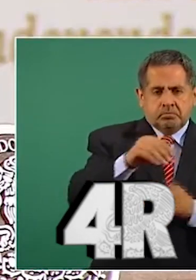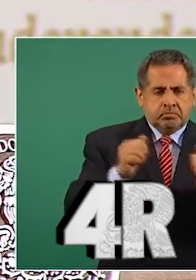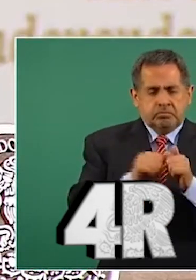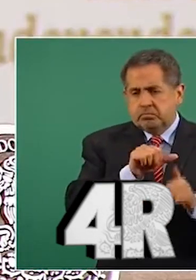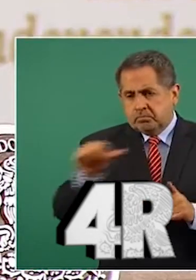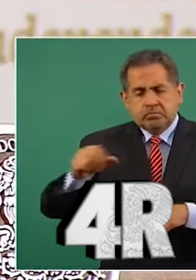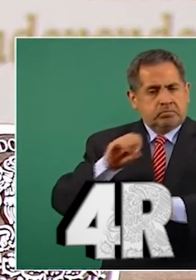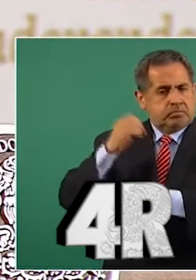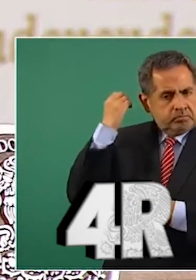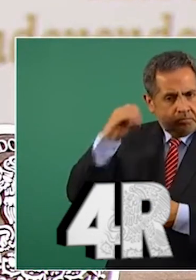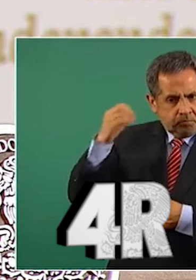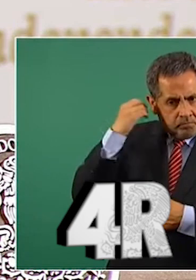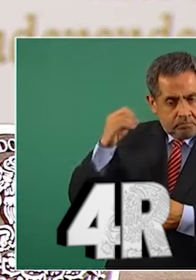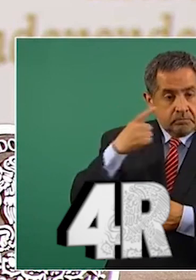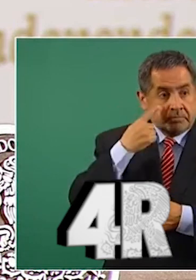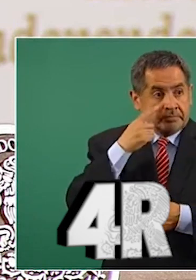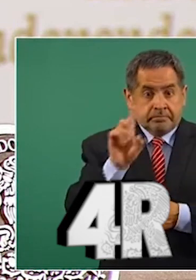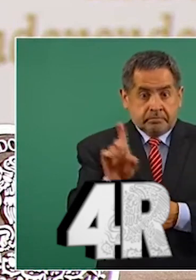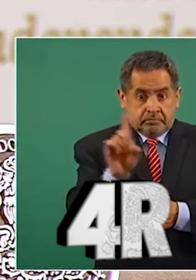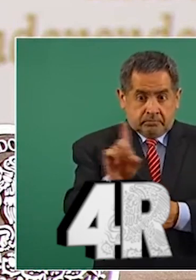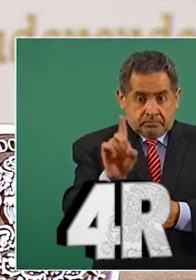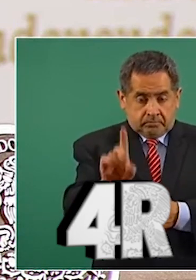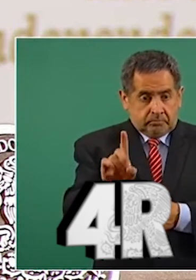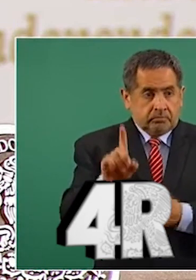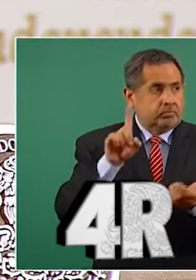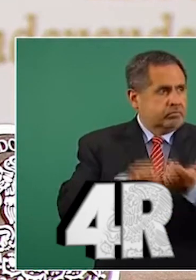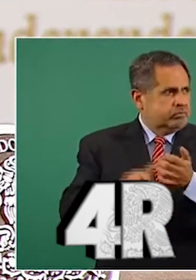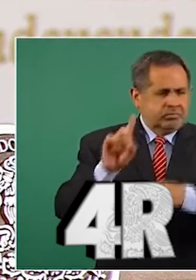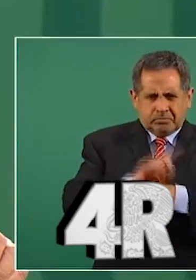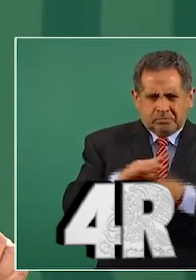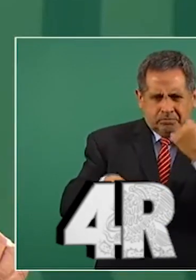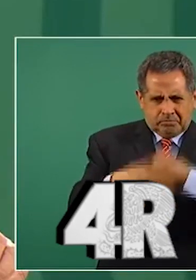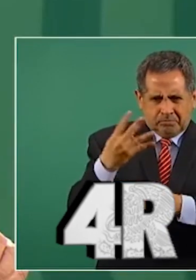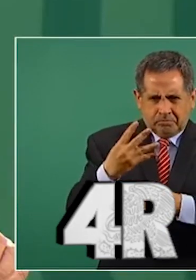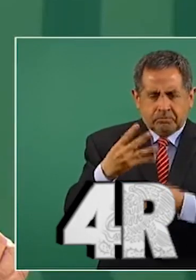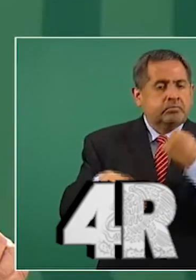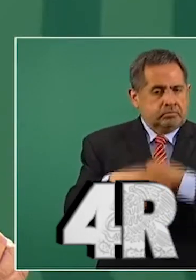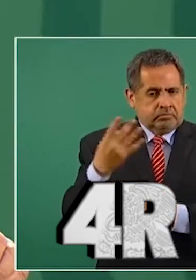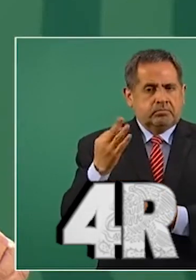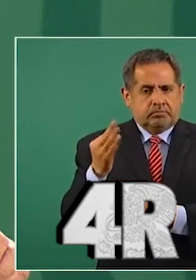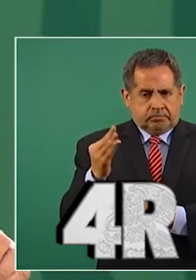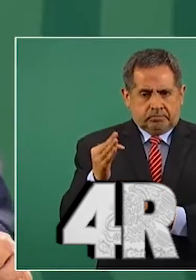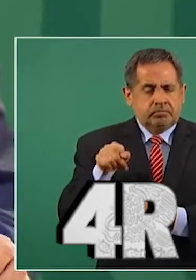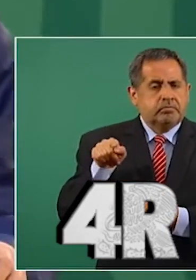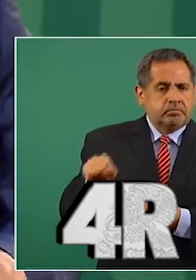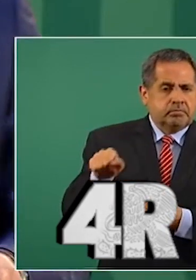hacia Oaxaca, porque el domingo, el día 14 de febrero,